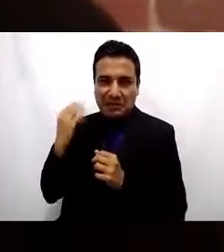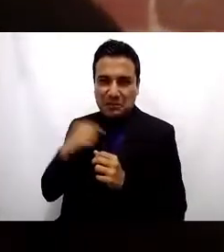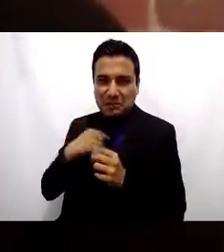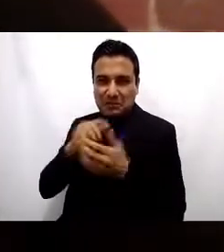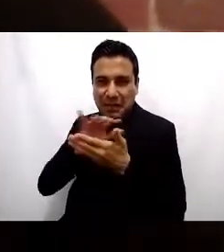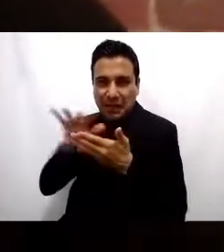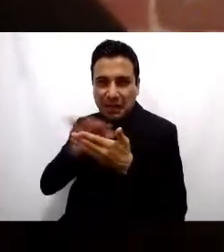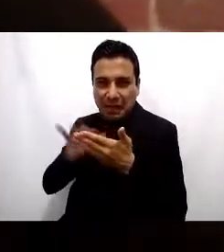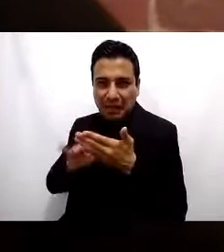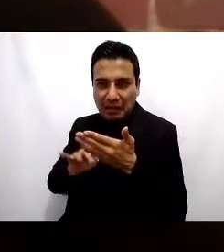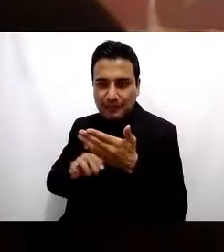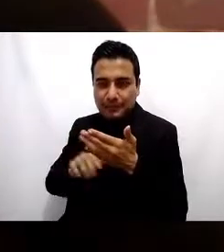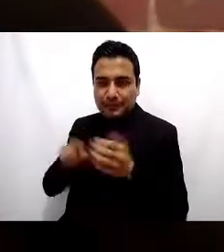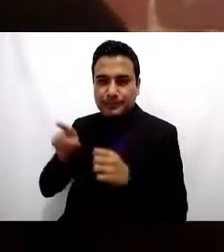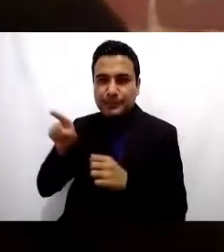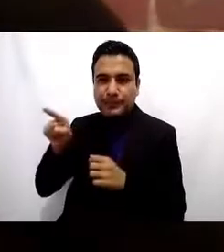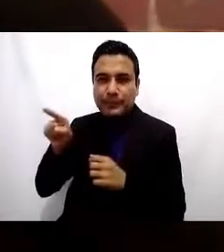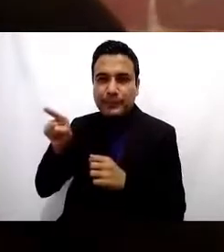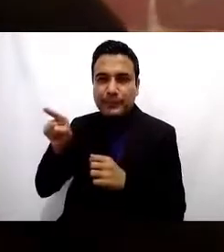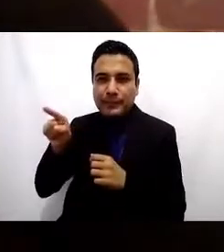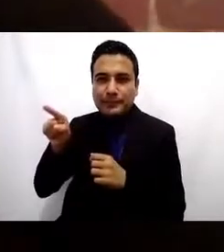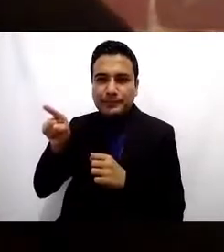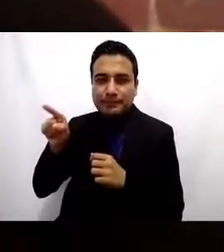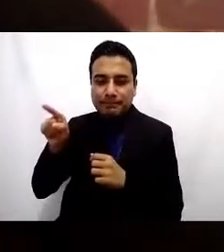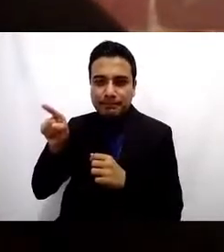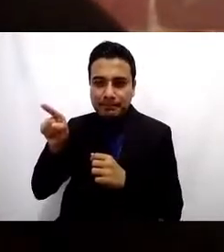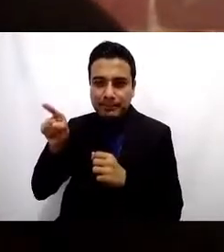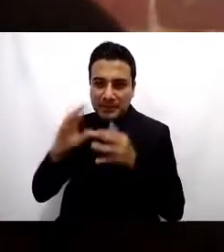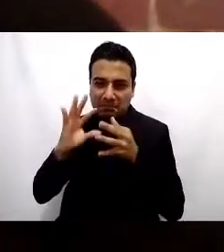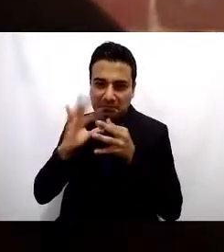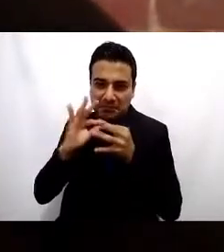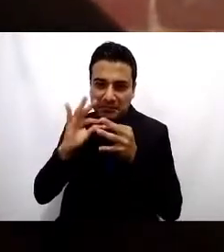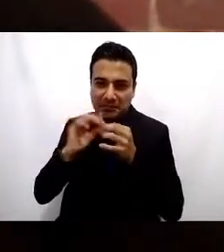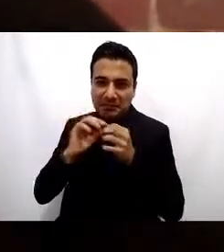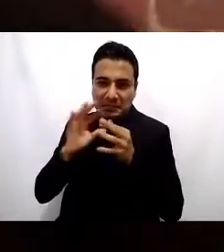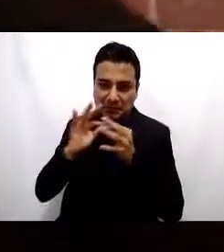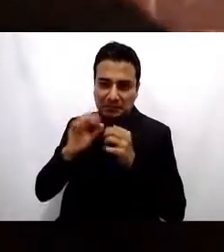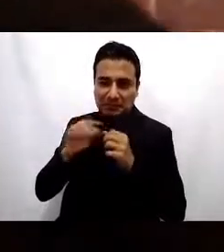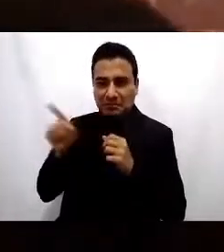caer casi como una de las ideas más, dice: el teatro piensa.